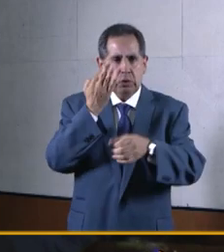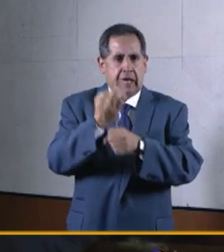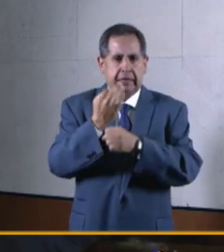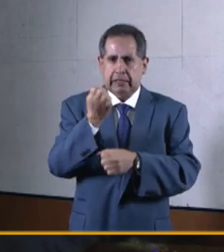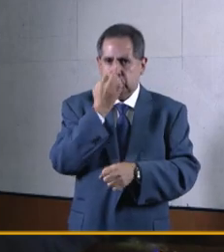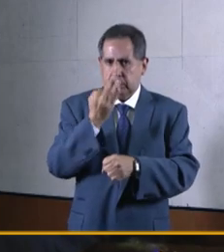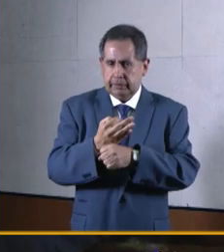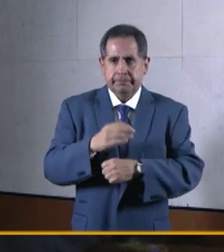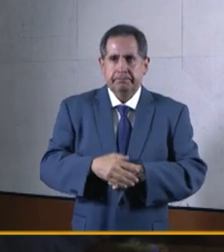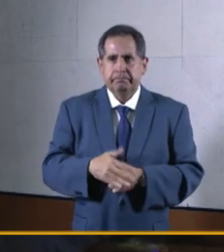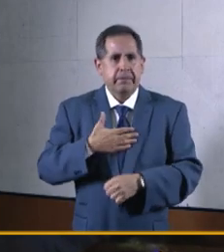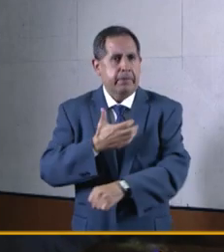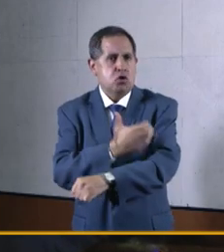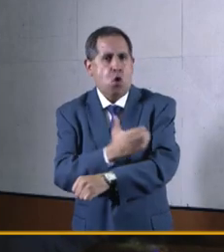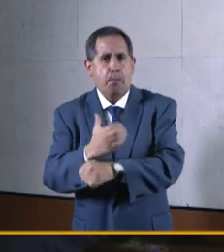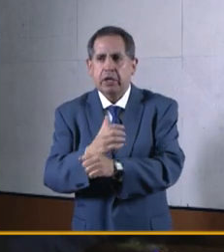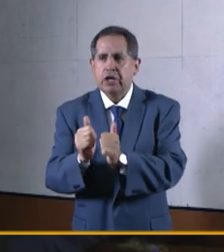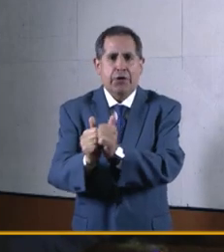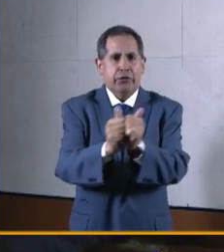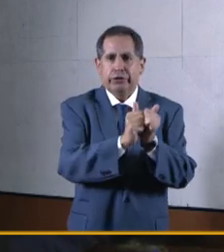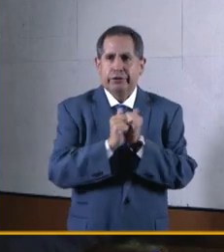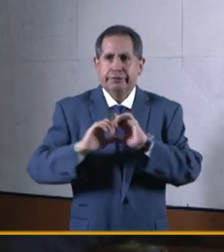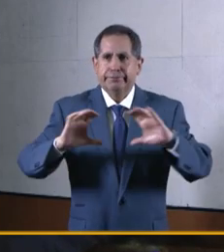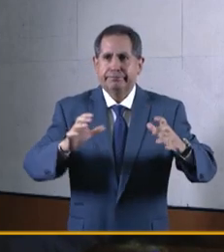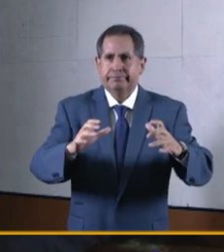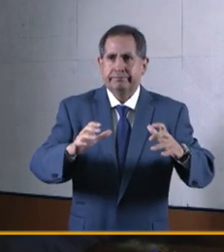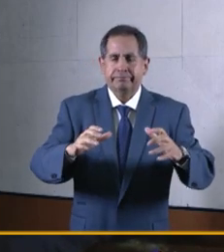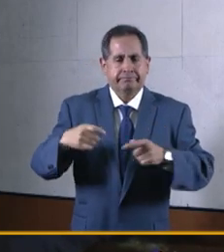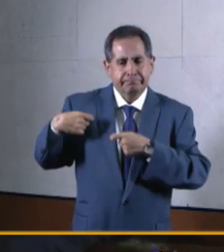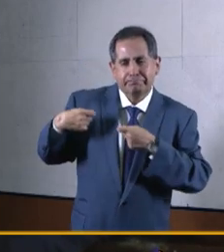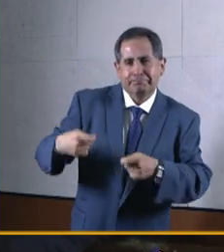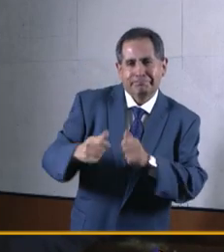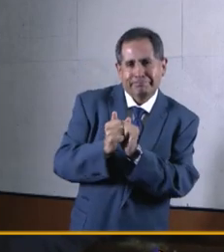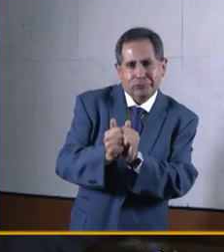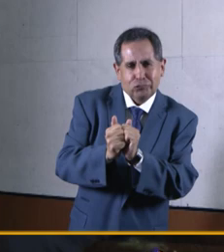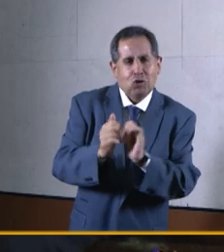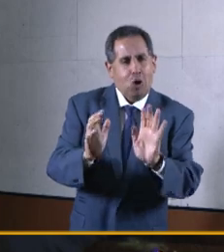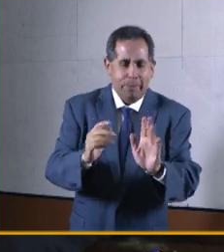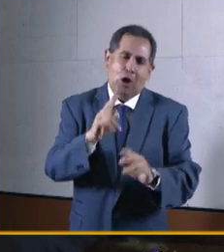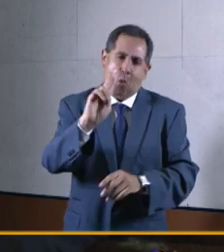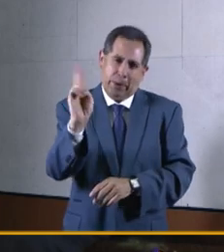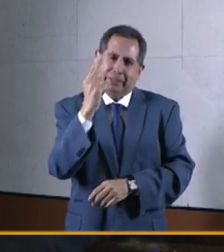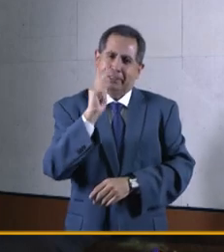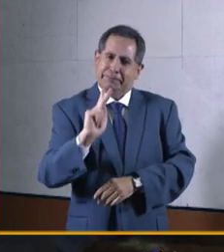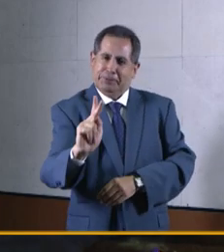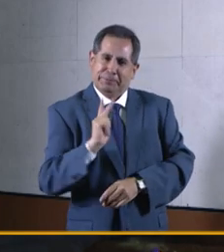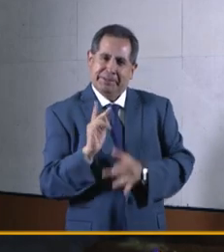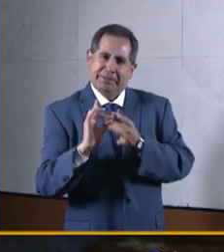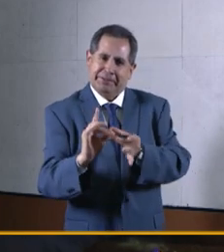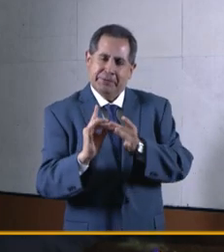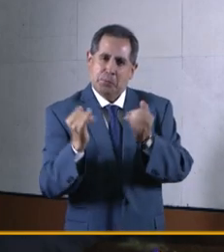mis compañeros no de generación pero sí de universidad